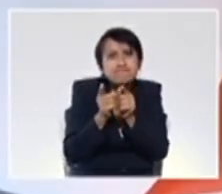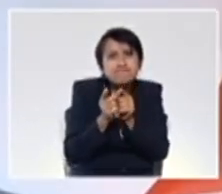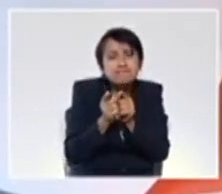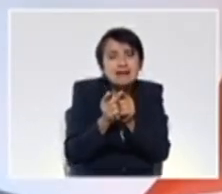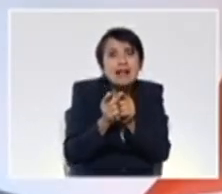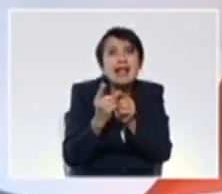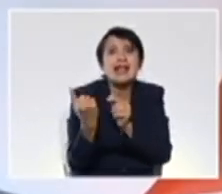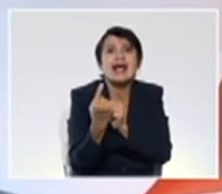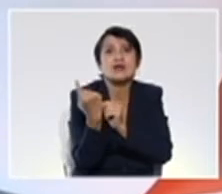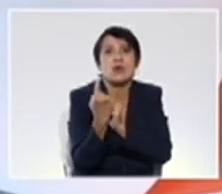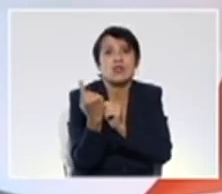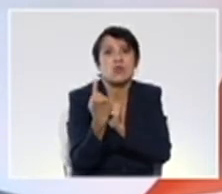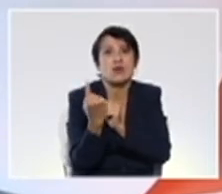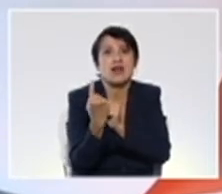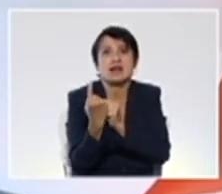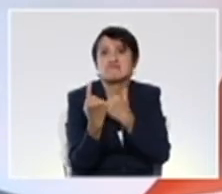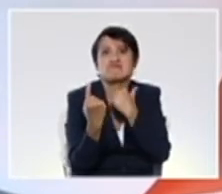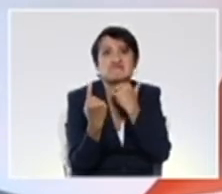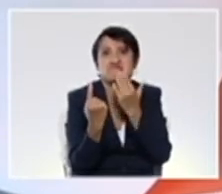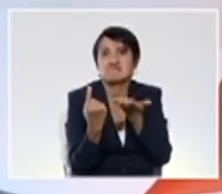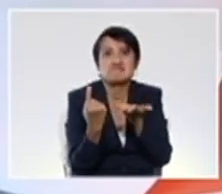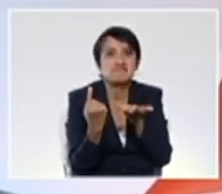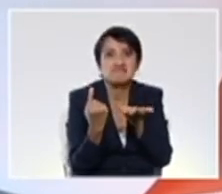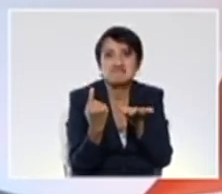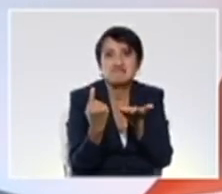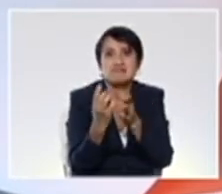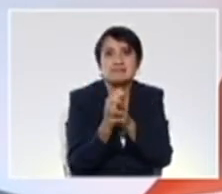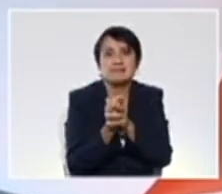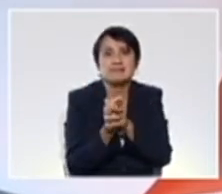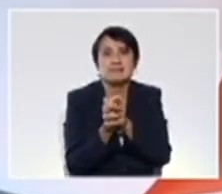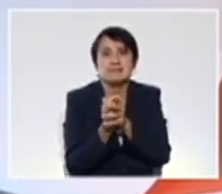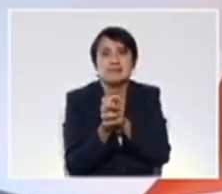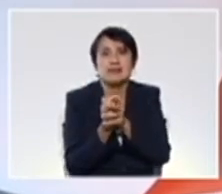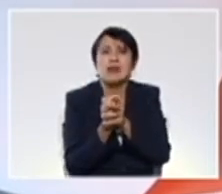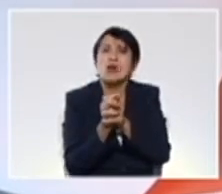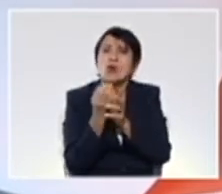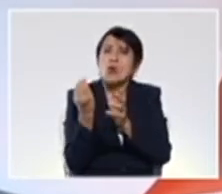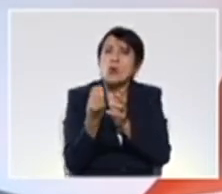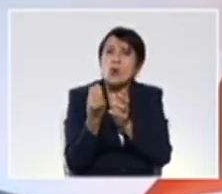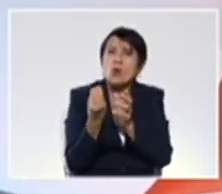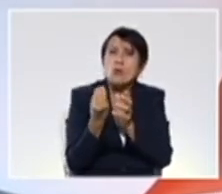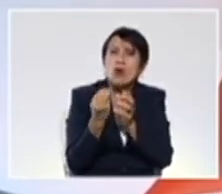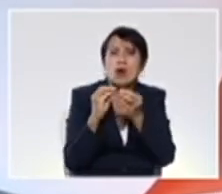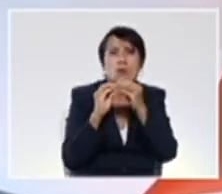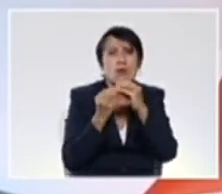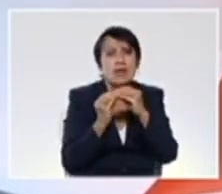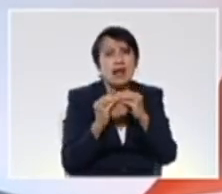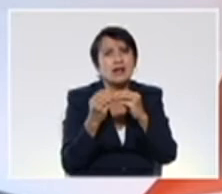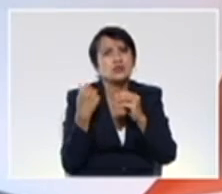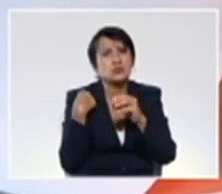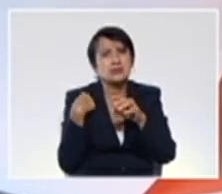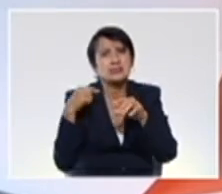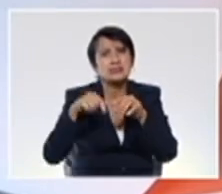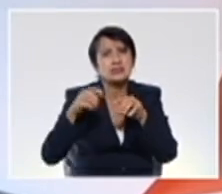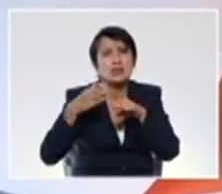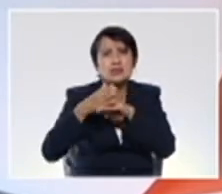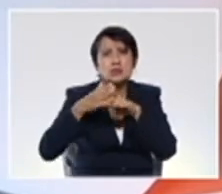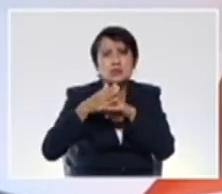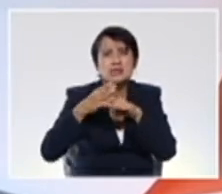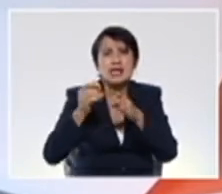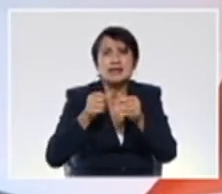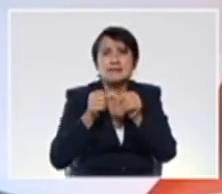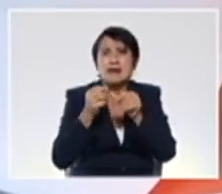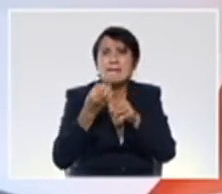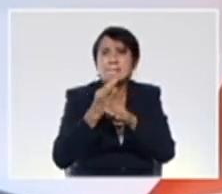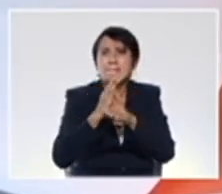la licuadora pierde fuerza, ¿sí? Entonces, ¿cómo la voy a limar, Rey? Porque yo necesito que esa cuchilla quede perfecta.